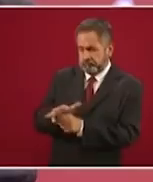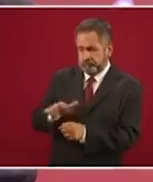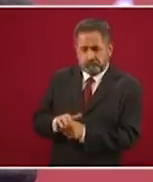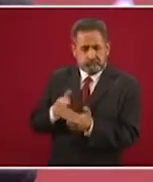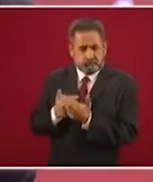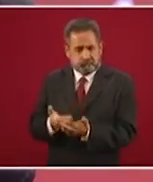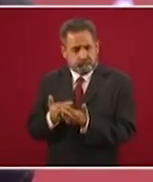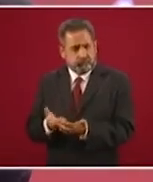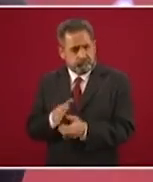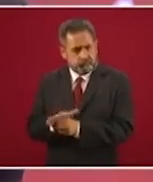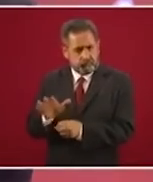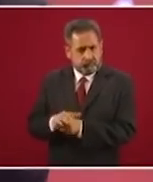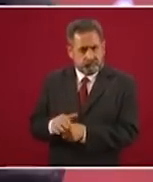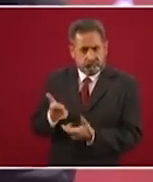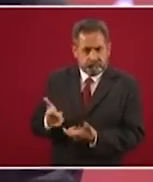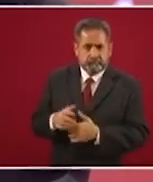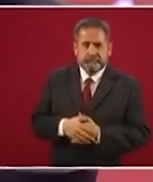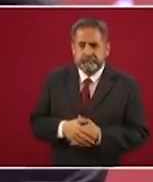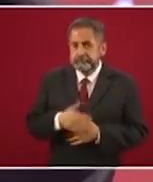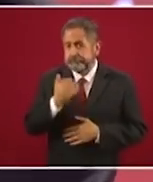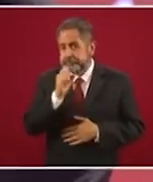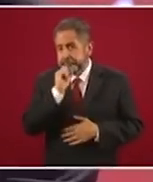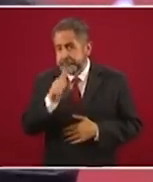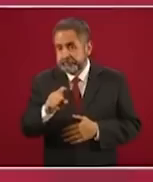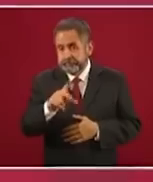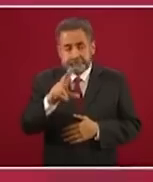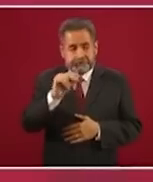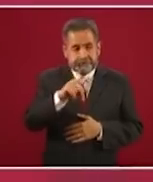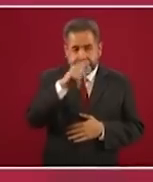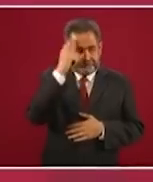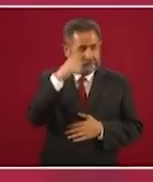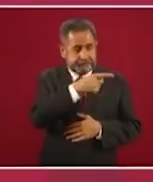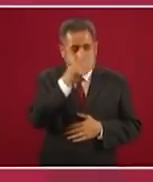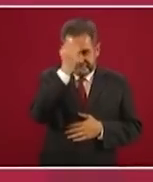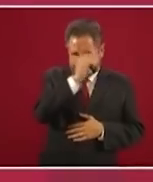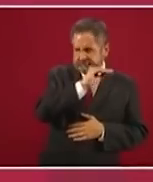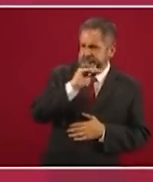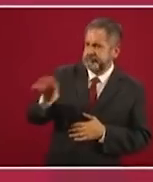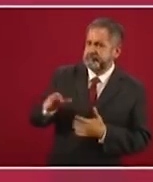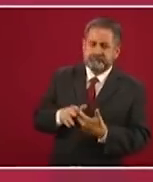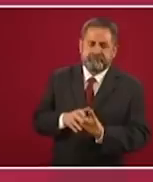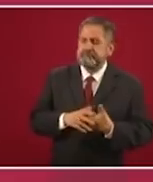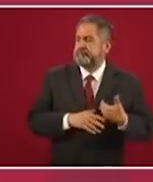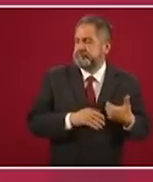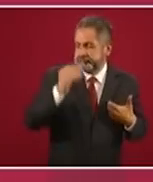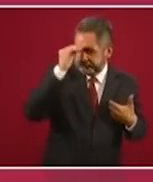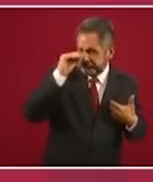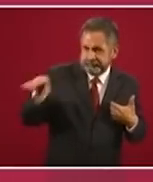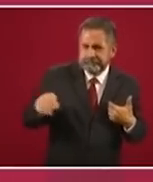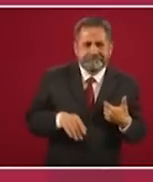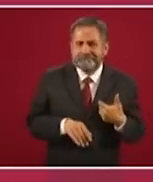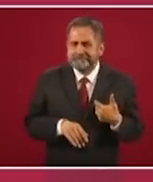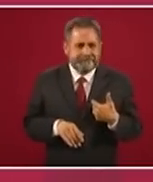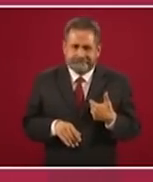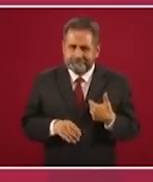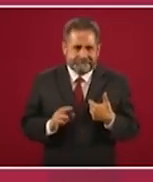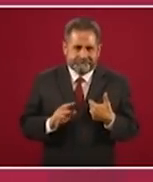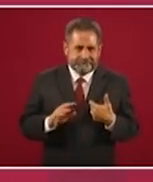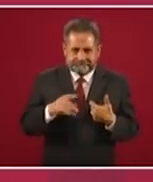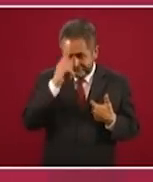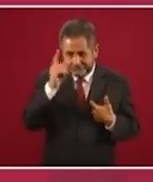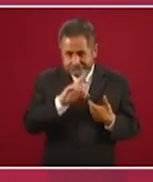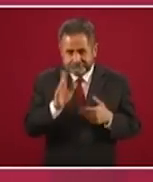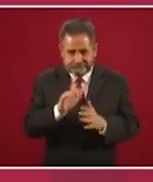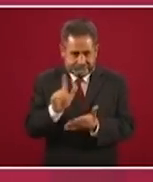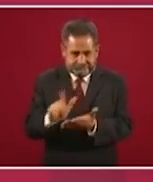presupuesto. También ya no va a ser fácil lo del boicot, porque ya modificamos